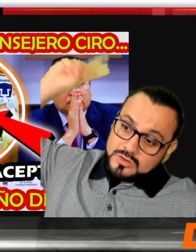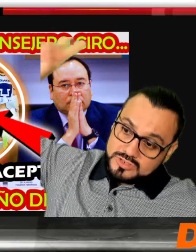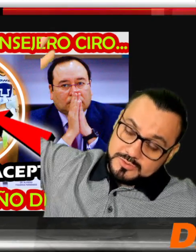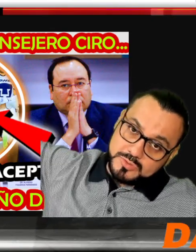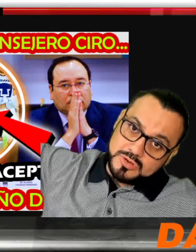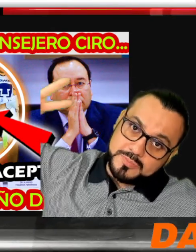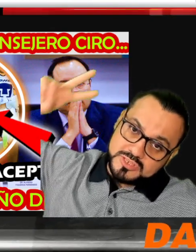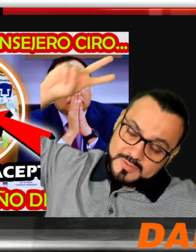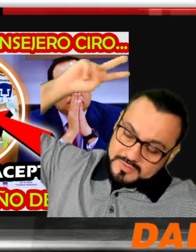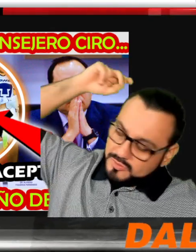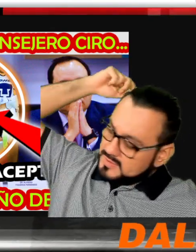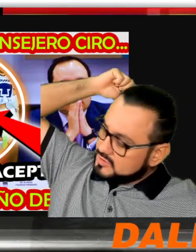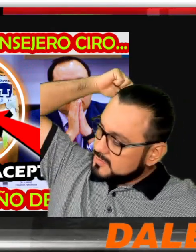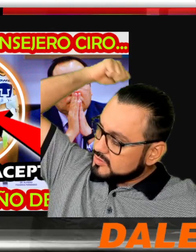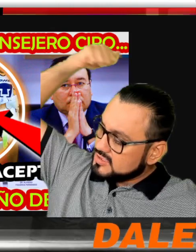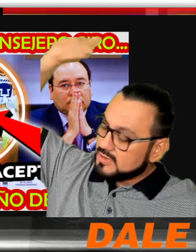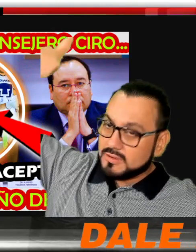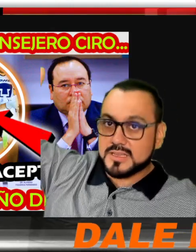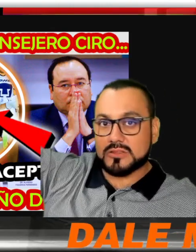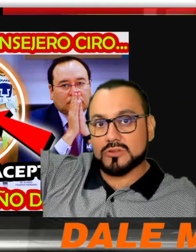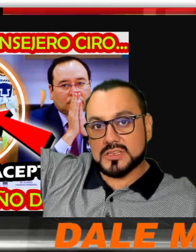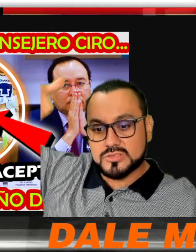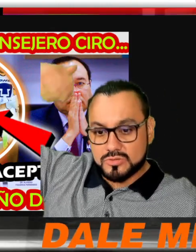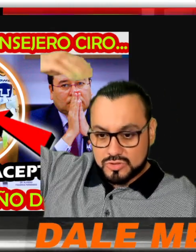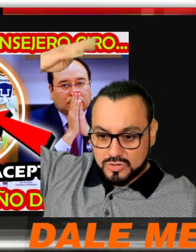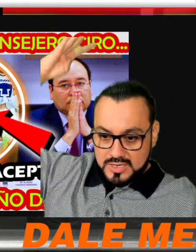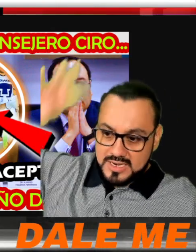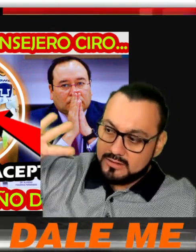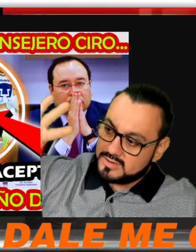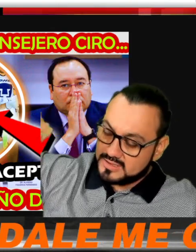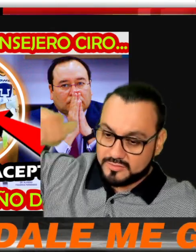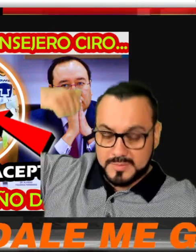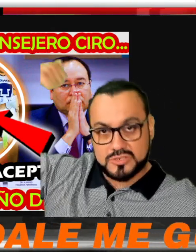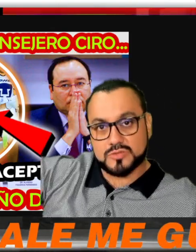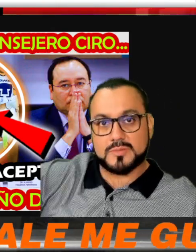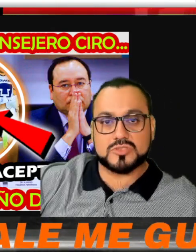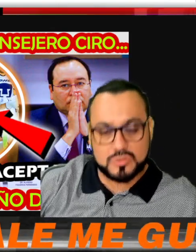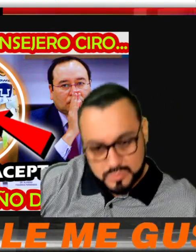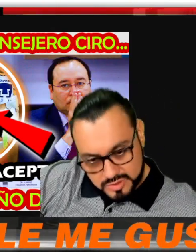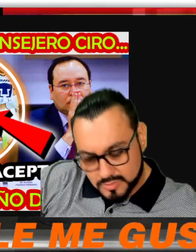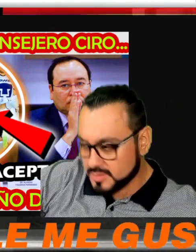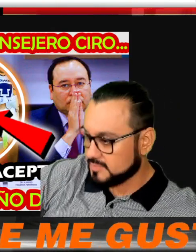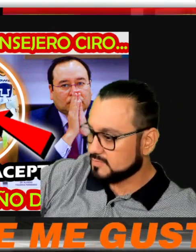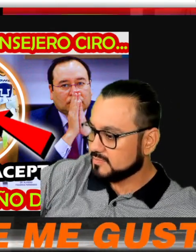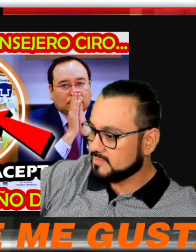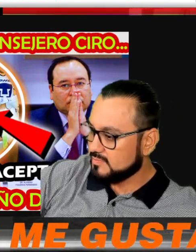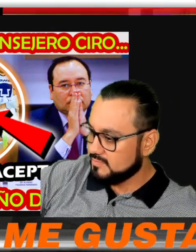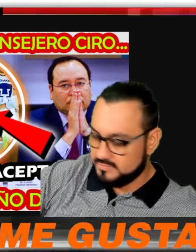nos traemos viendo una próxima de información amigos y Recuerden que todo tiene solución en la cuarta transformación nos vemos en un próximo vídeo